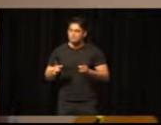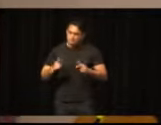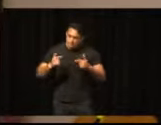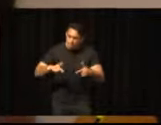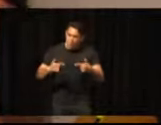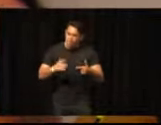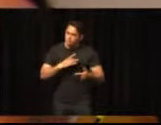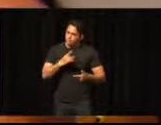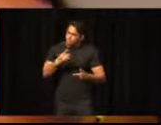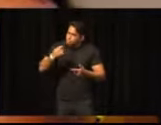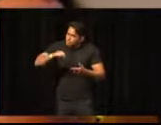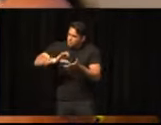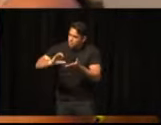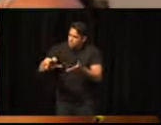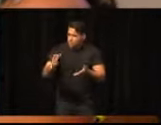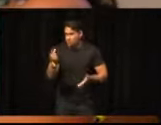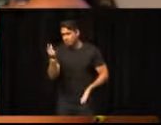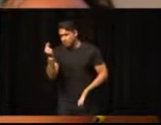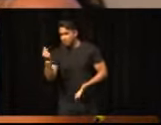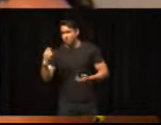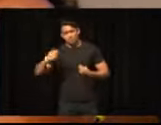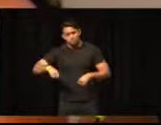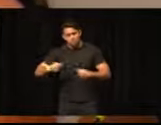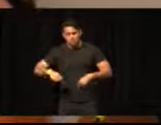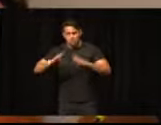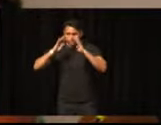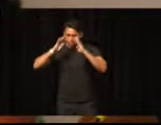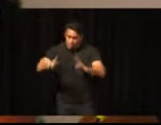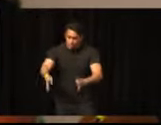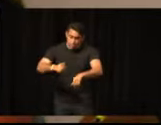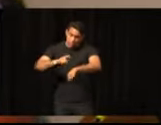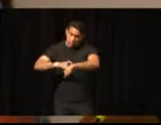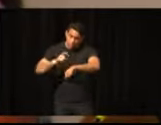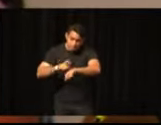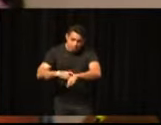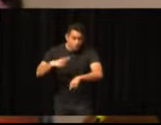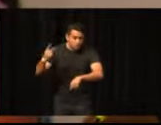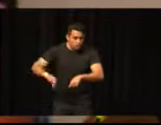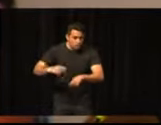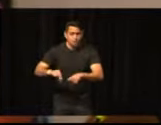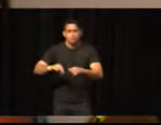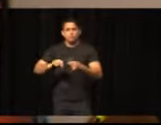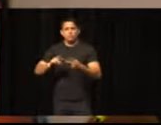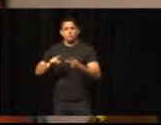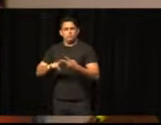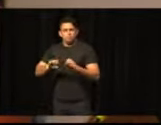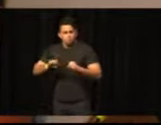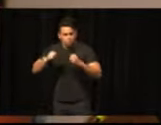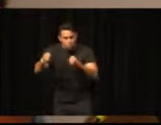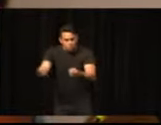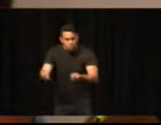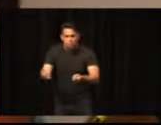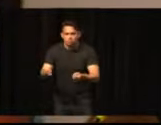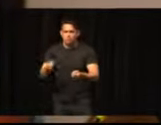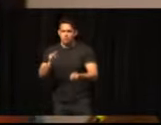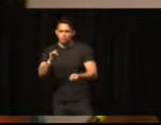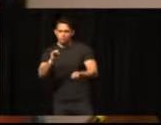trabajo voluntario quiere inversión. Atención, tiempo, dedicación, etcétera.